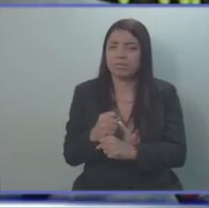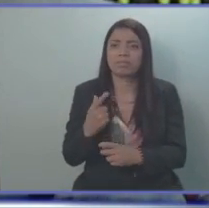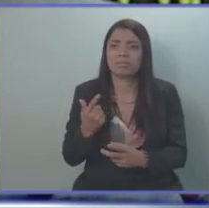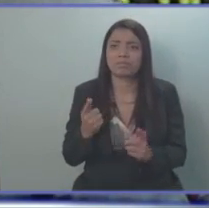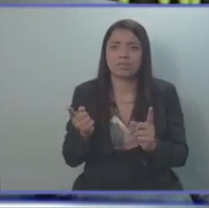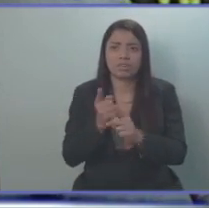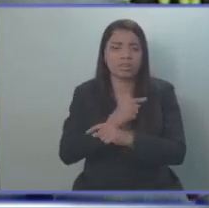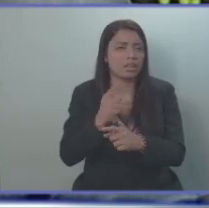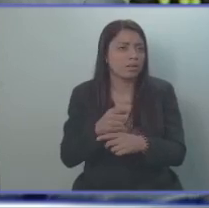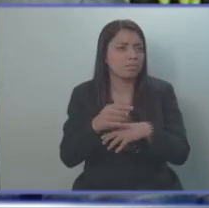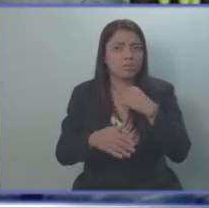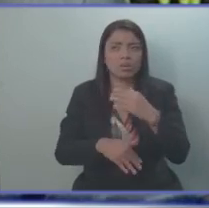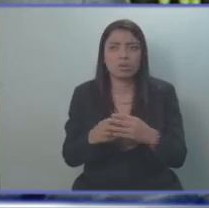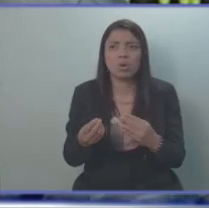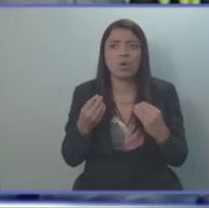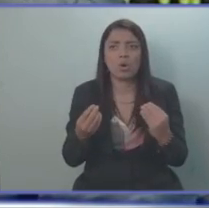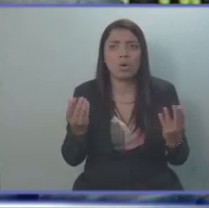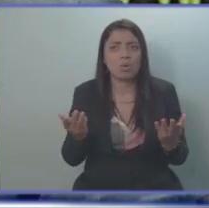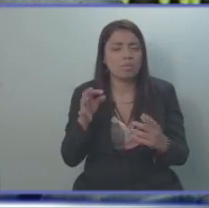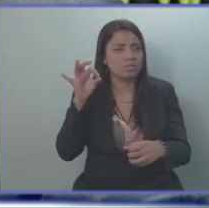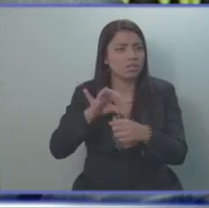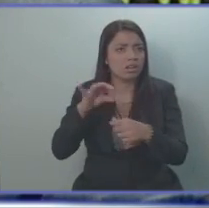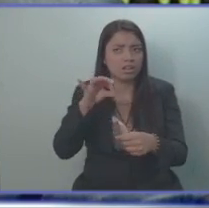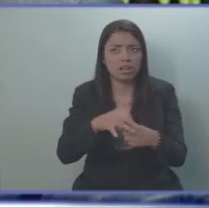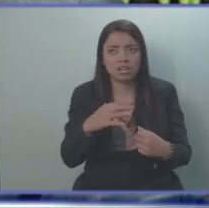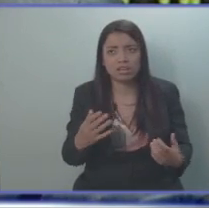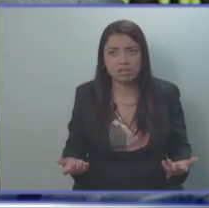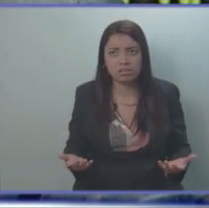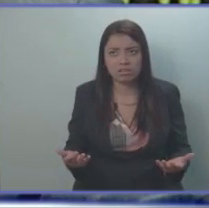las reglas del juego de cómo ser elegido.